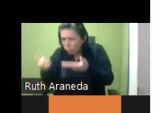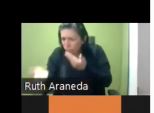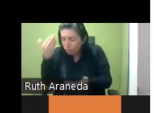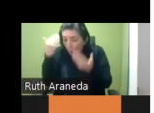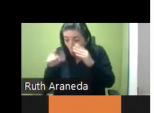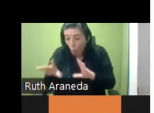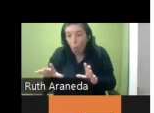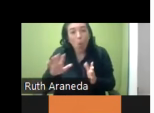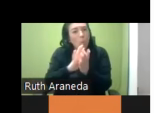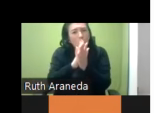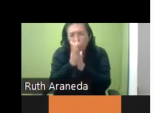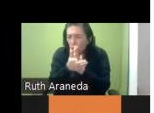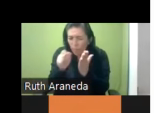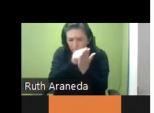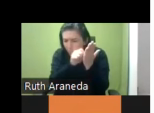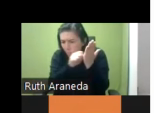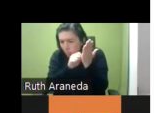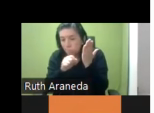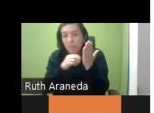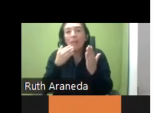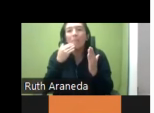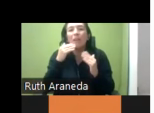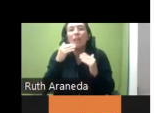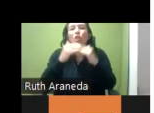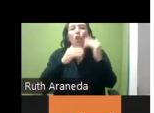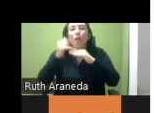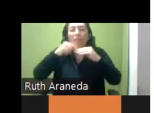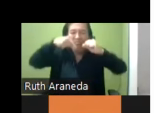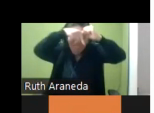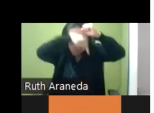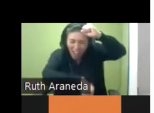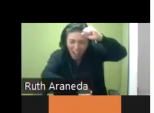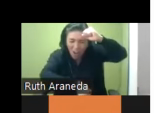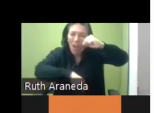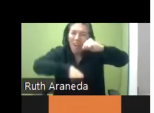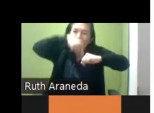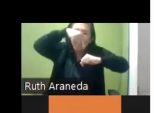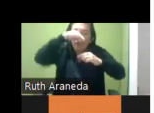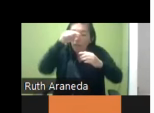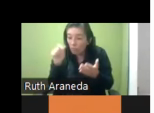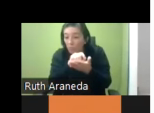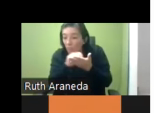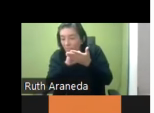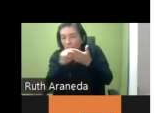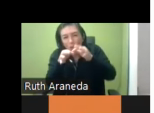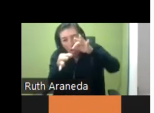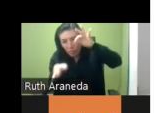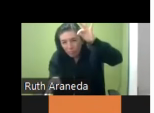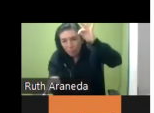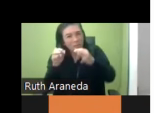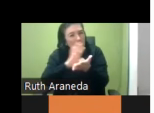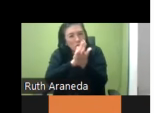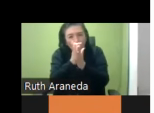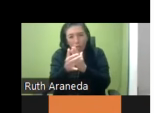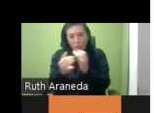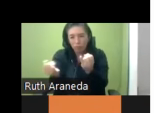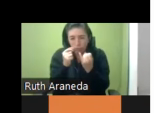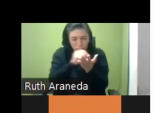en que fueron encontrados los objetos. De esta manera, como ya lo adelantaba, la